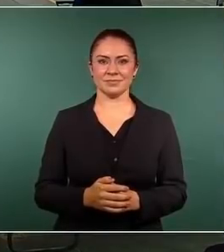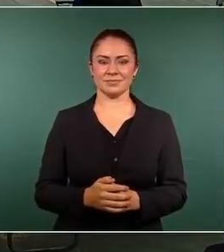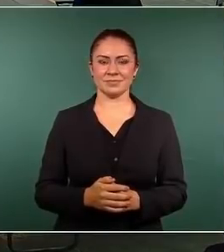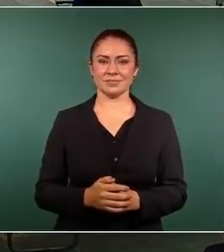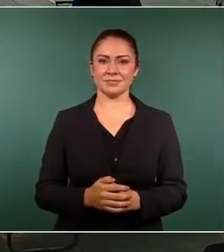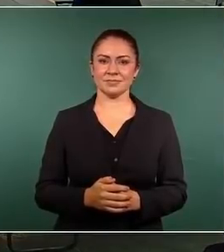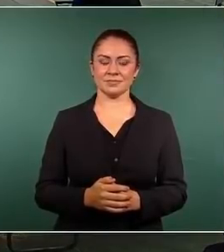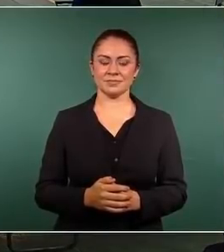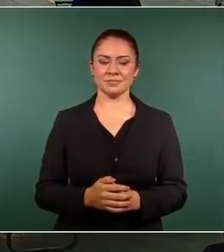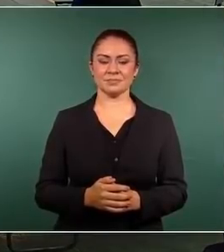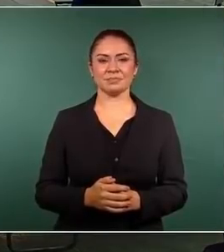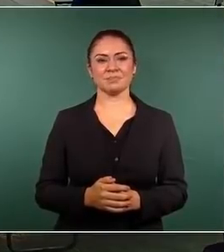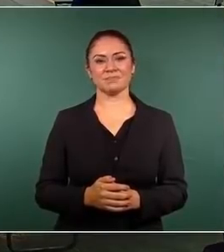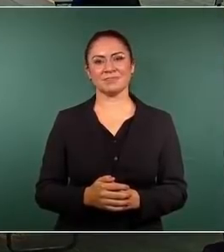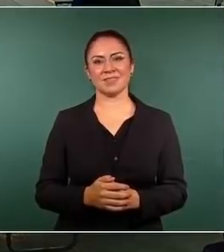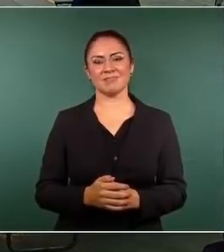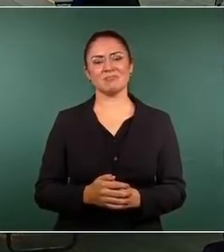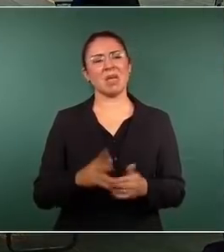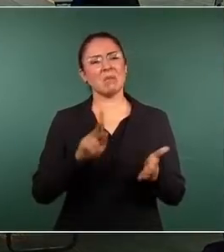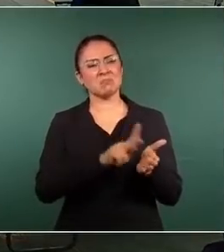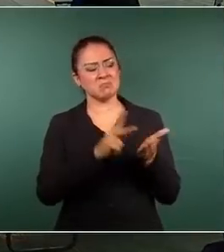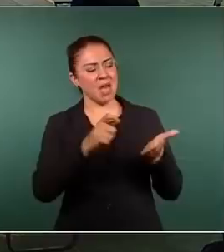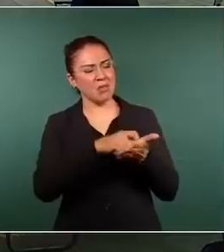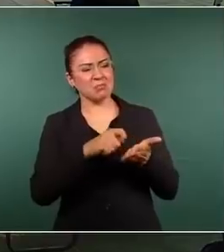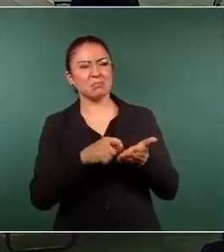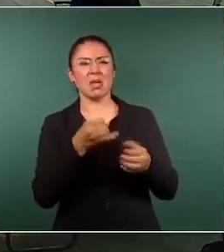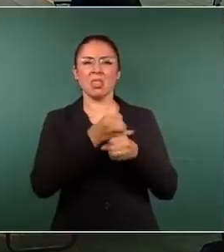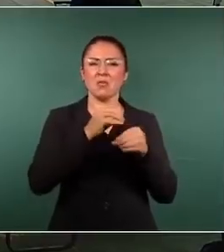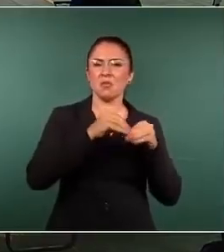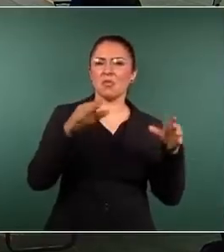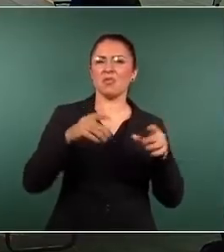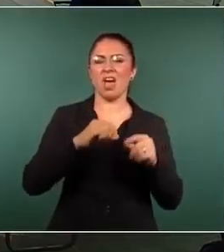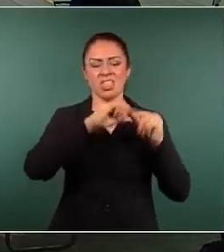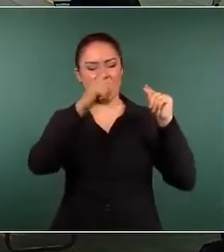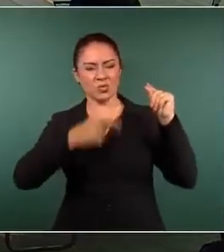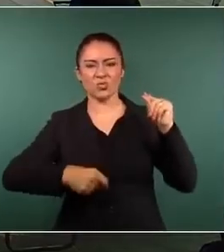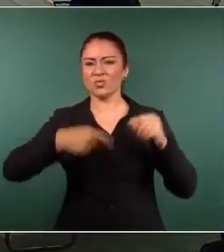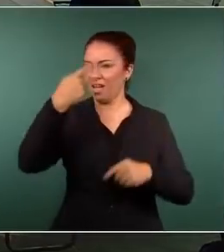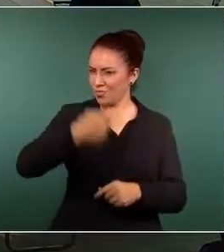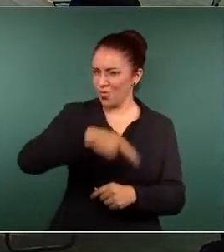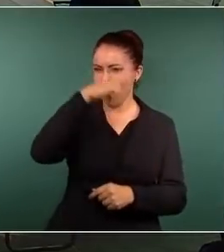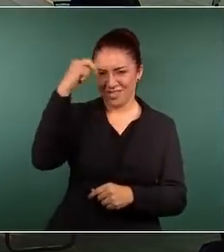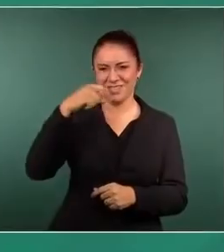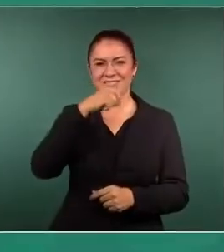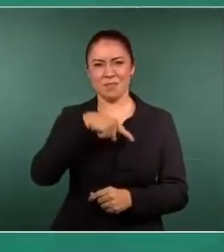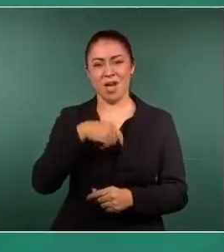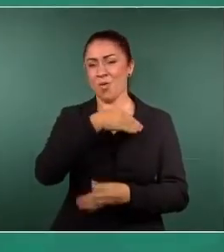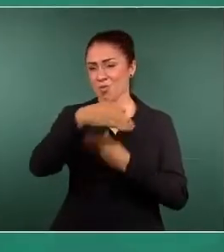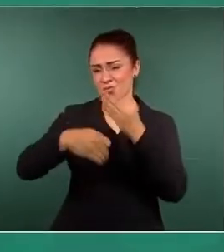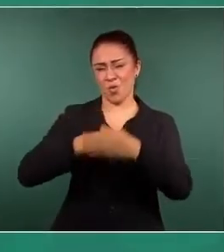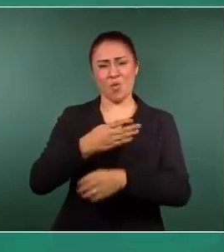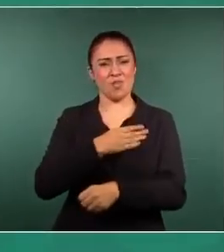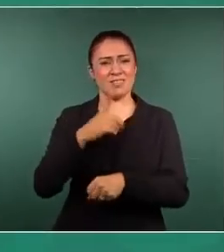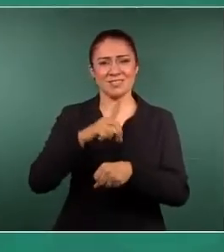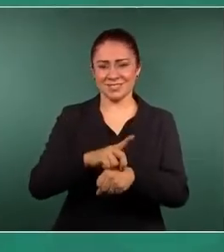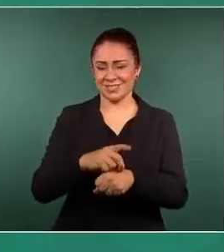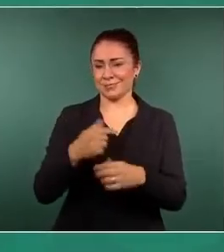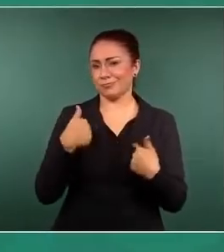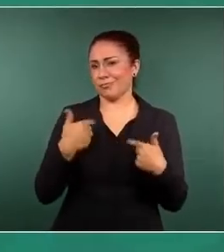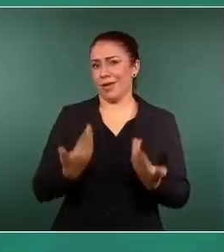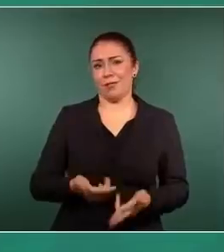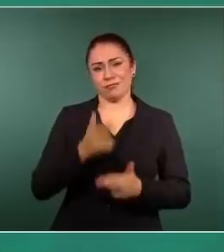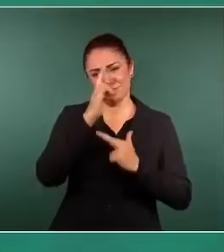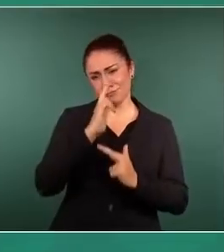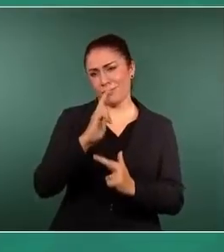medios de comunicación nacionales locales muy buenos días a todos es un honor tener la